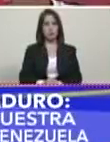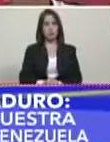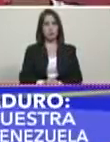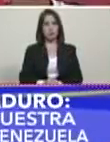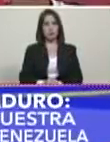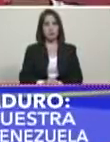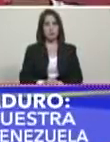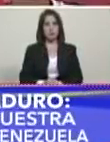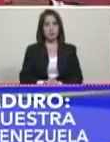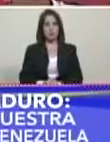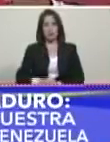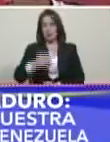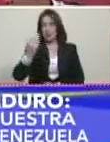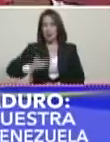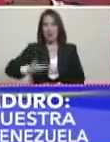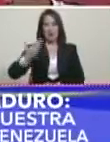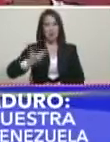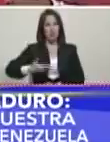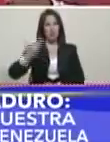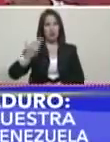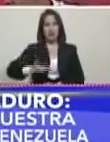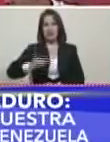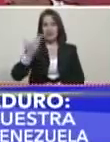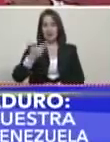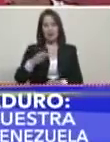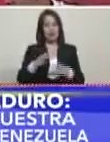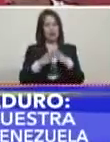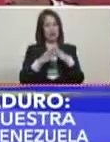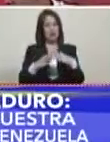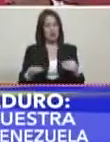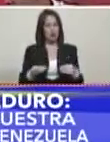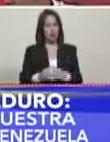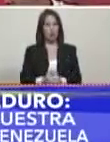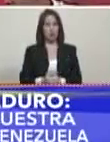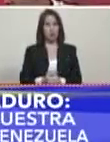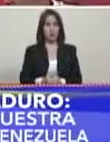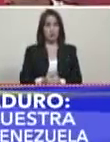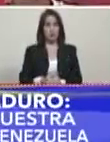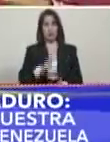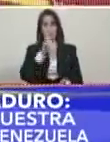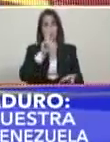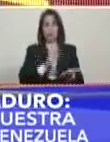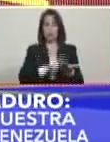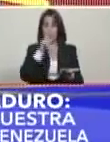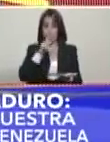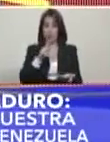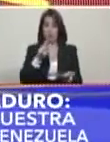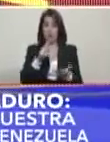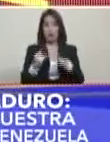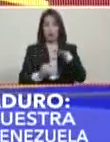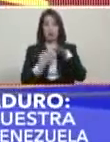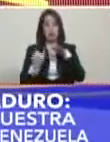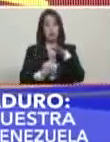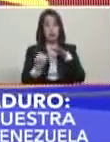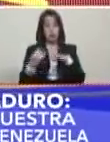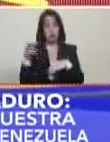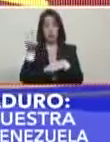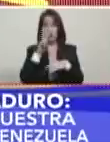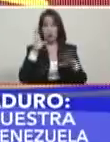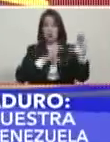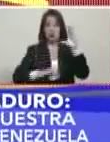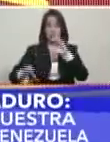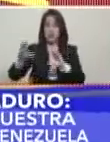Y la clave de todo esto, aquí tenemos a las autoridades del Instituto Venezolano Científico de